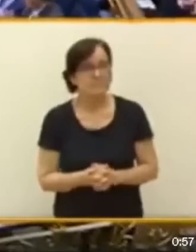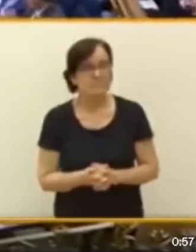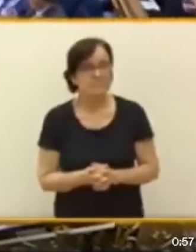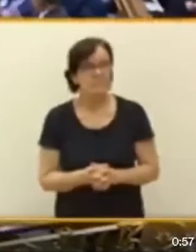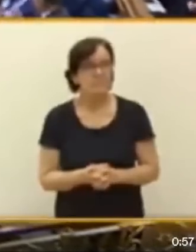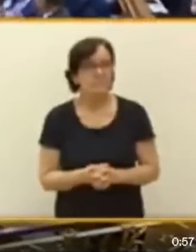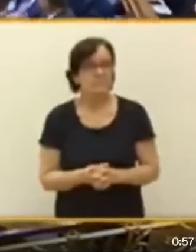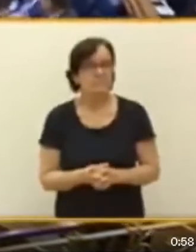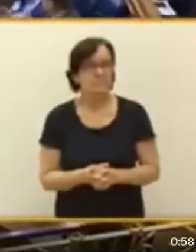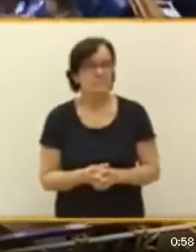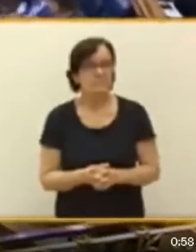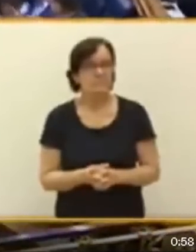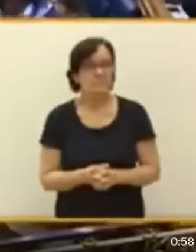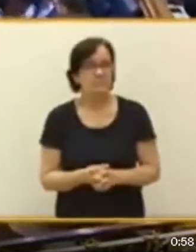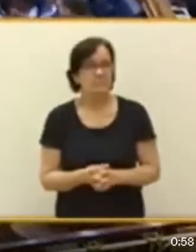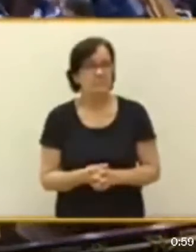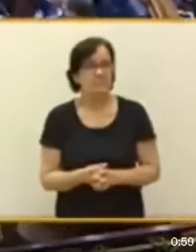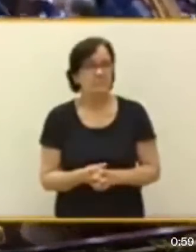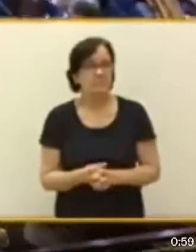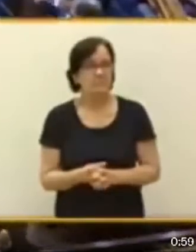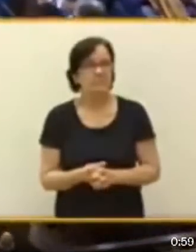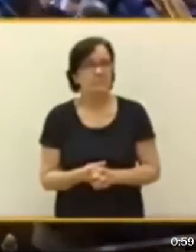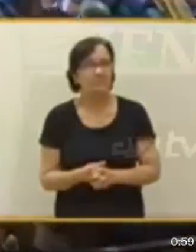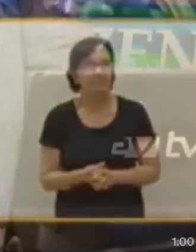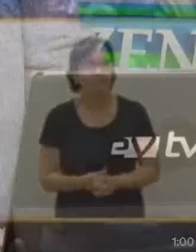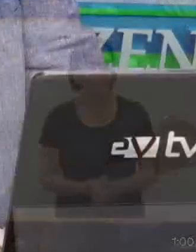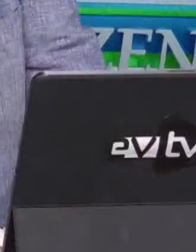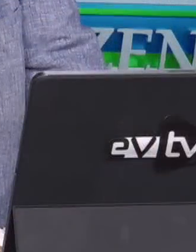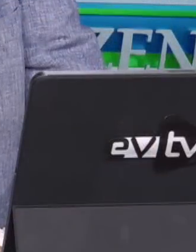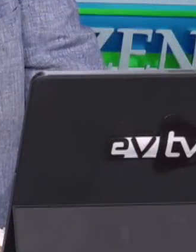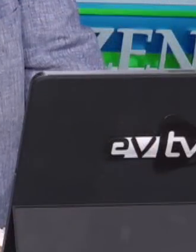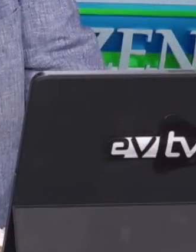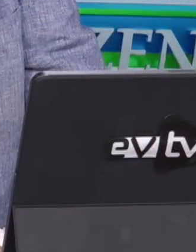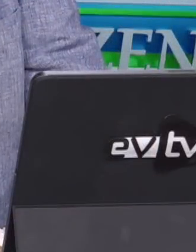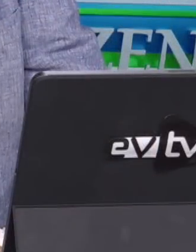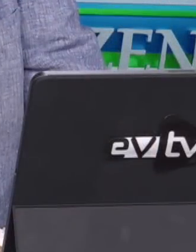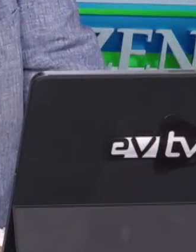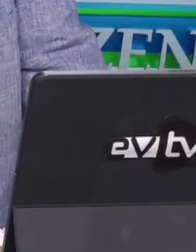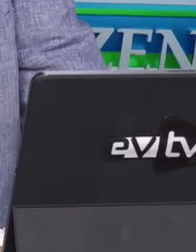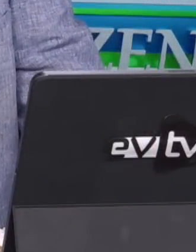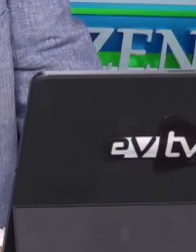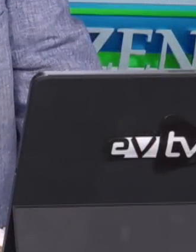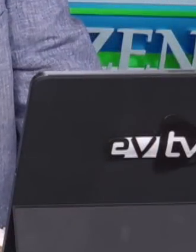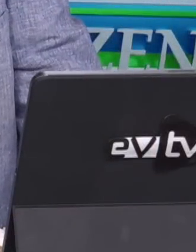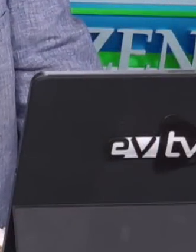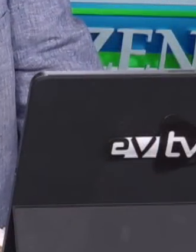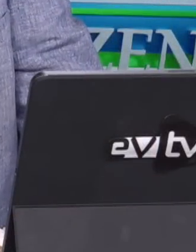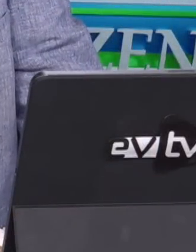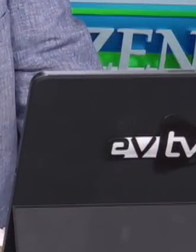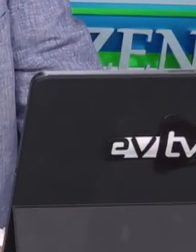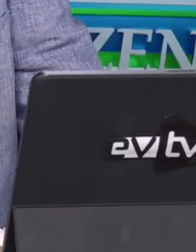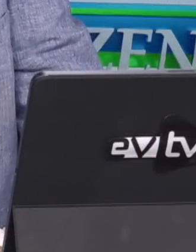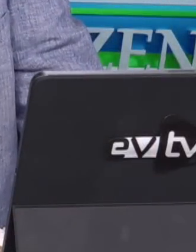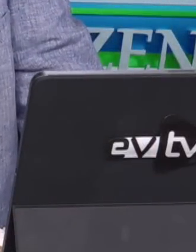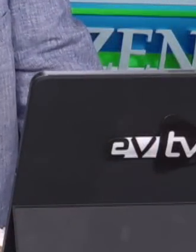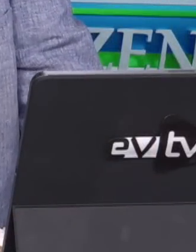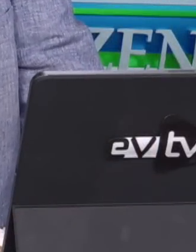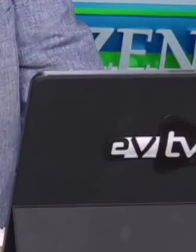Tenemos el Twitter de lo que puso el jefe político de Vox, donde dice,